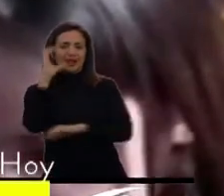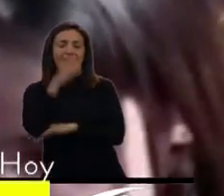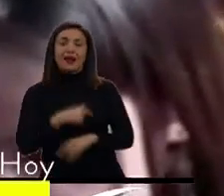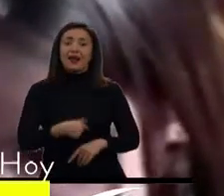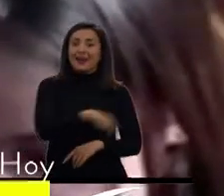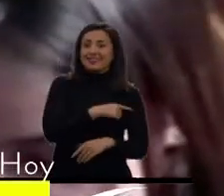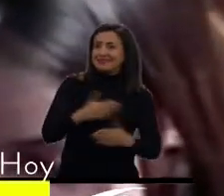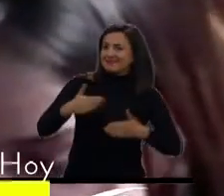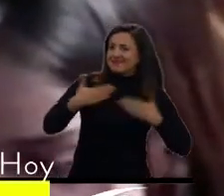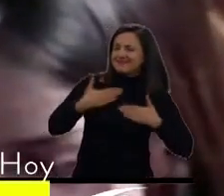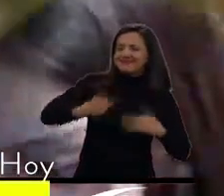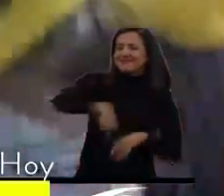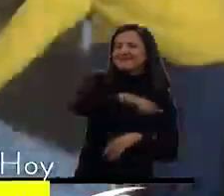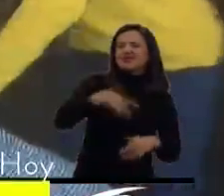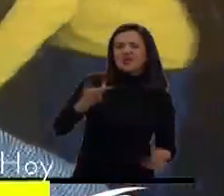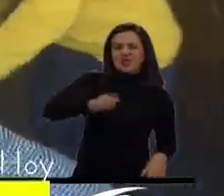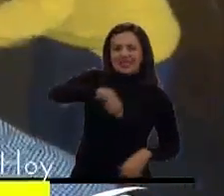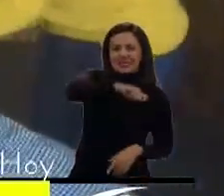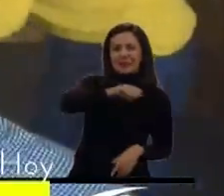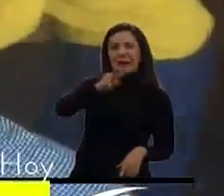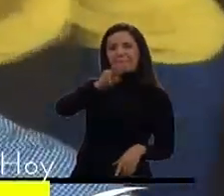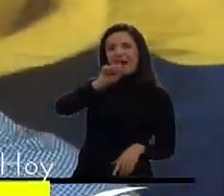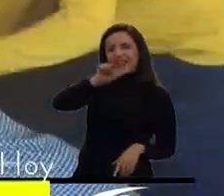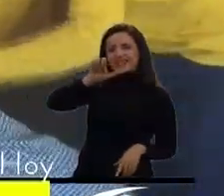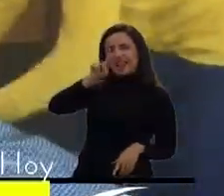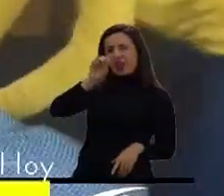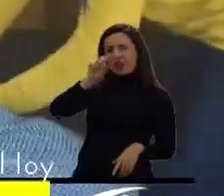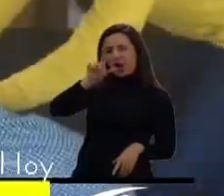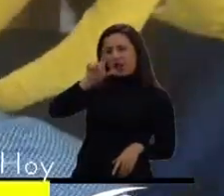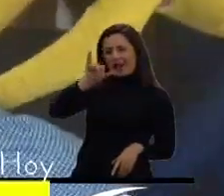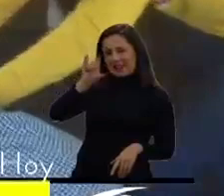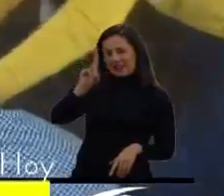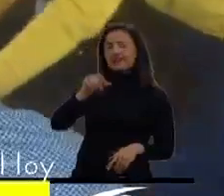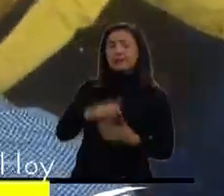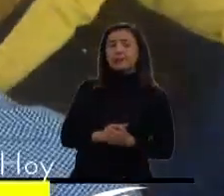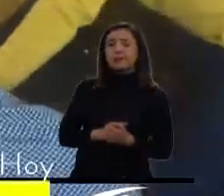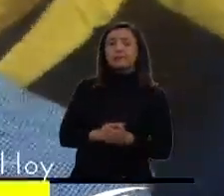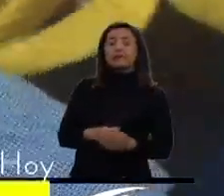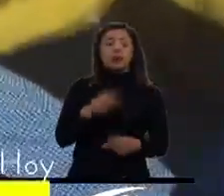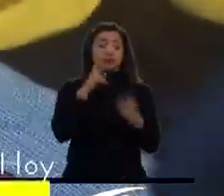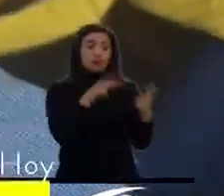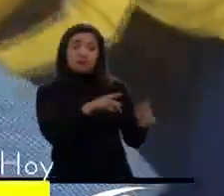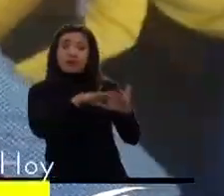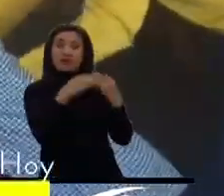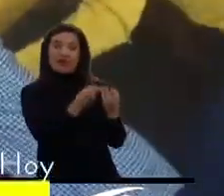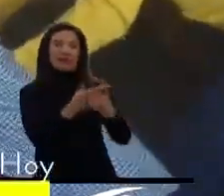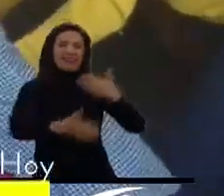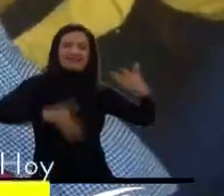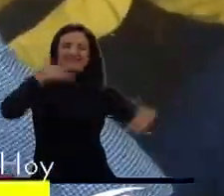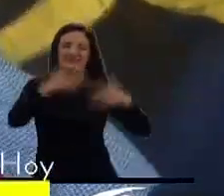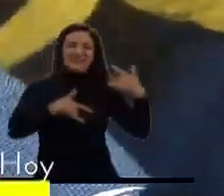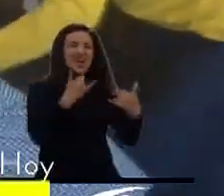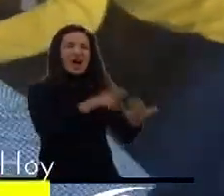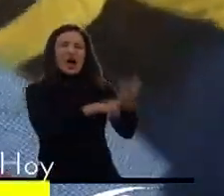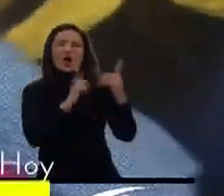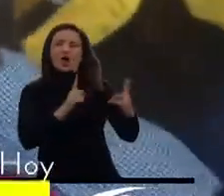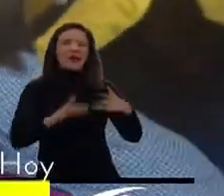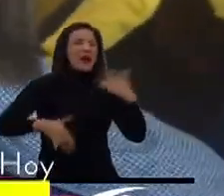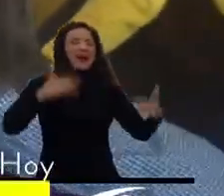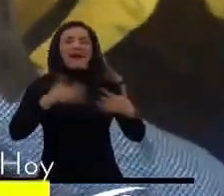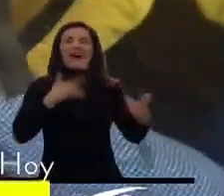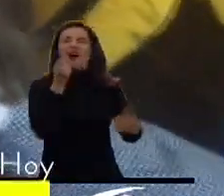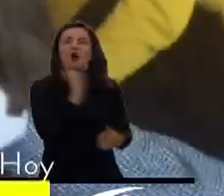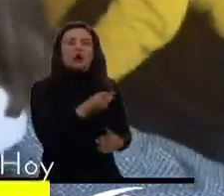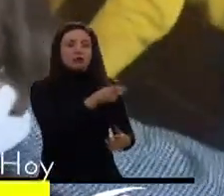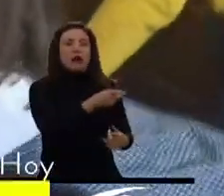Encantados, desde Valladolid, España. Es una familia alegre, pero hoy parte de ese buen ánimo se debe a que superaron una